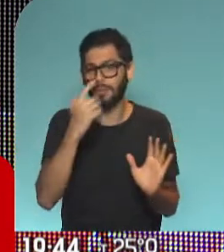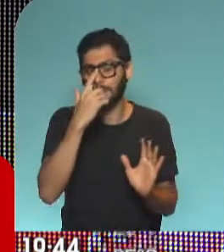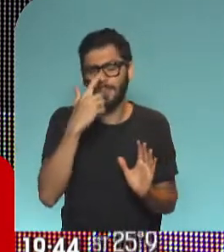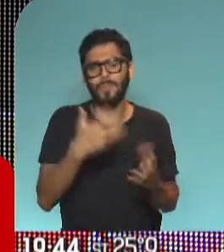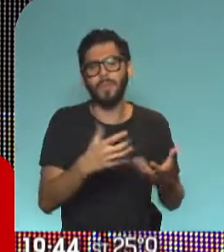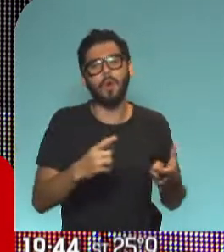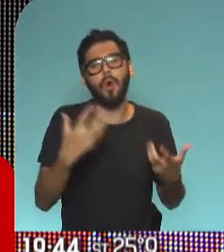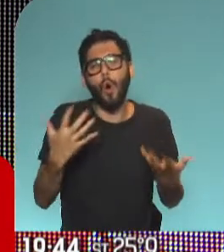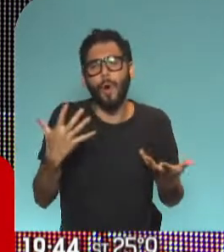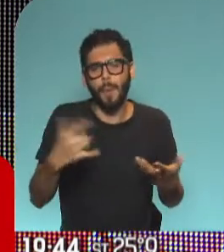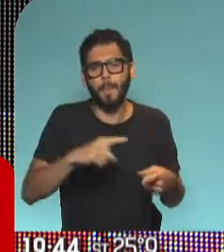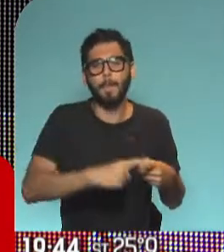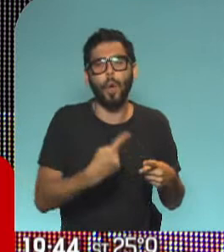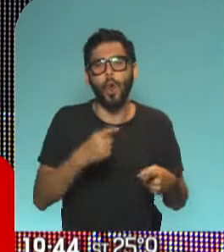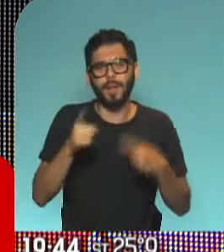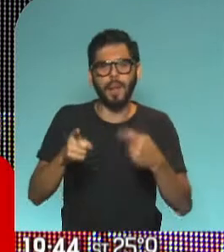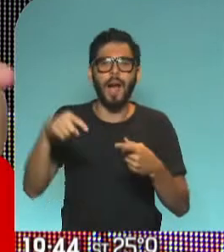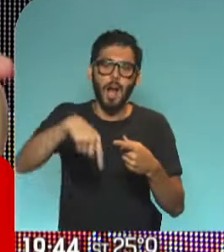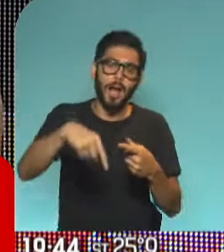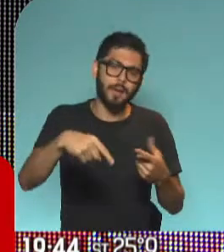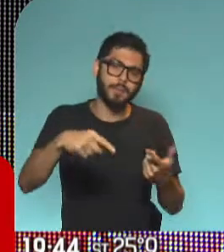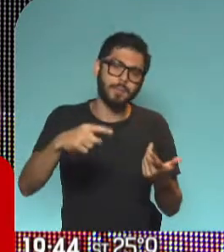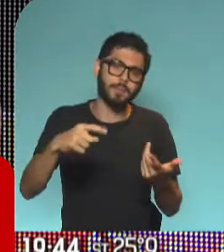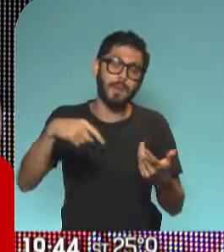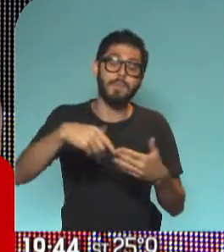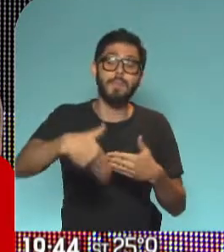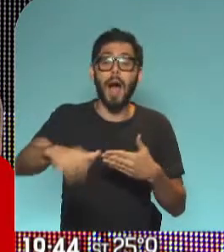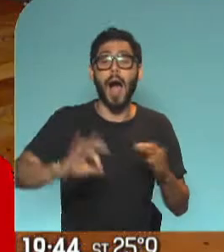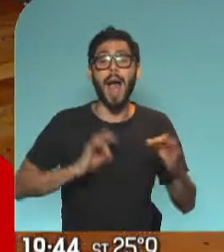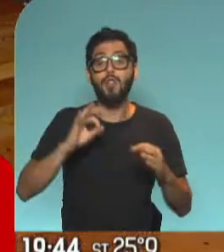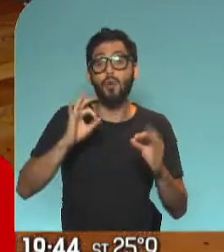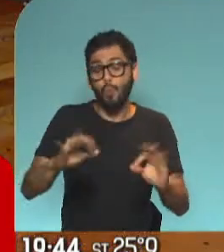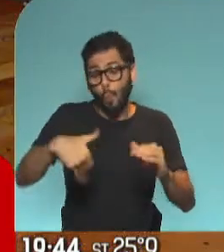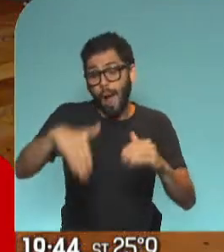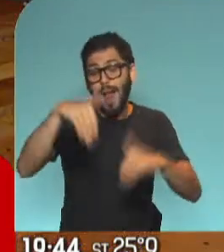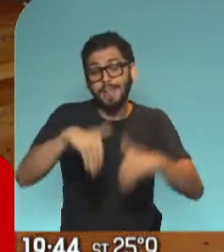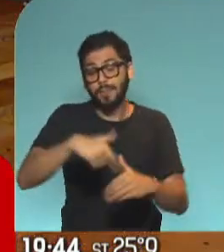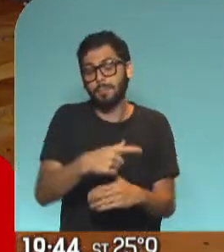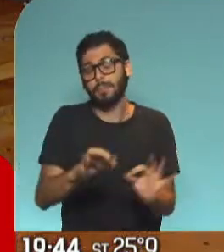intencionalidad política, sabemos, peor ahora porque es un año electoral, ¿no? Sabe que ese tipo de frases